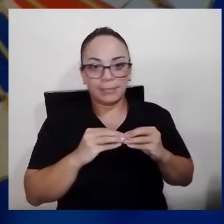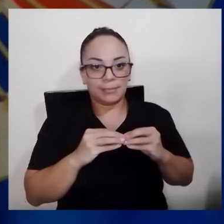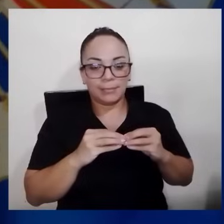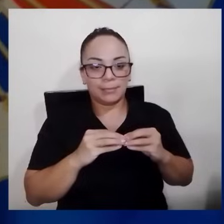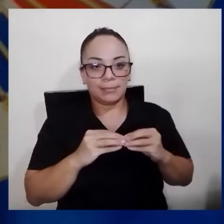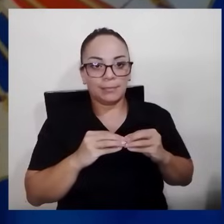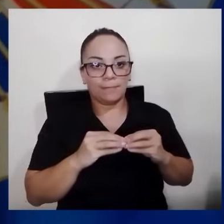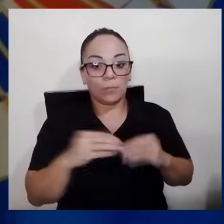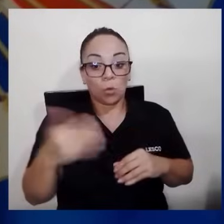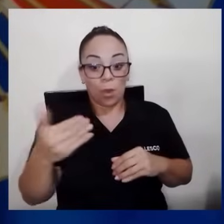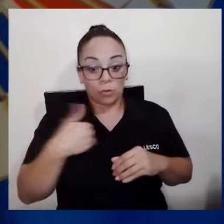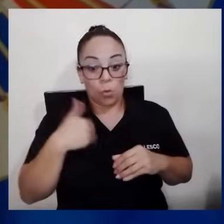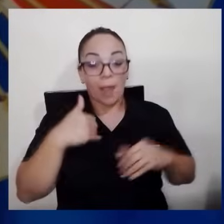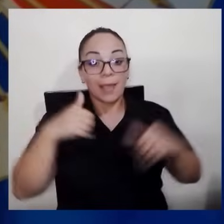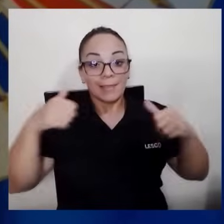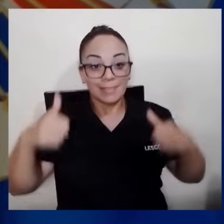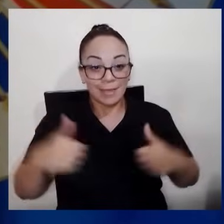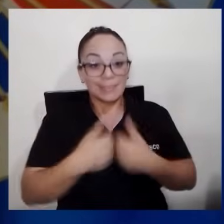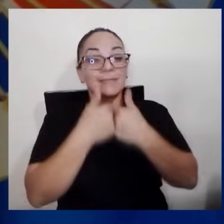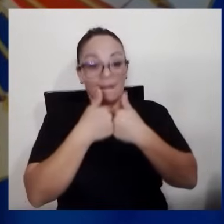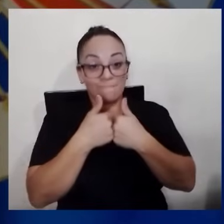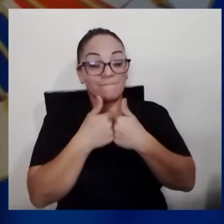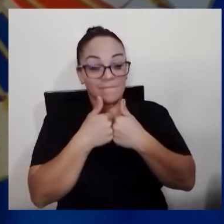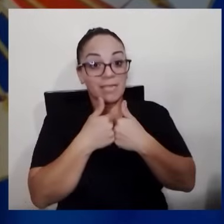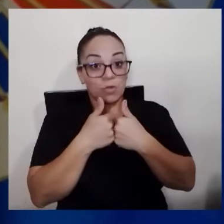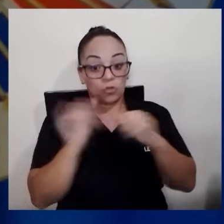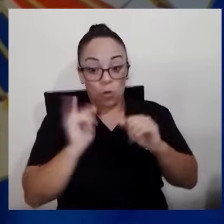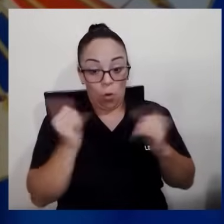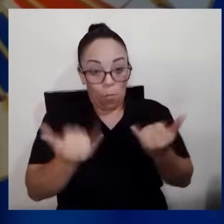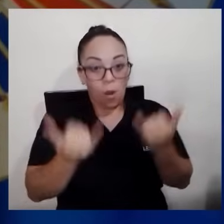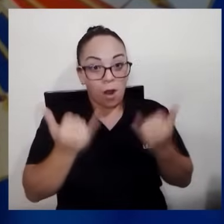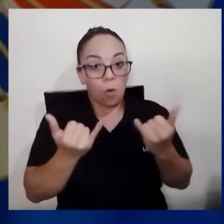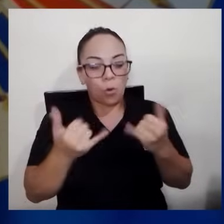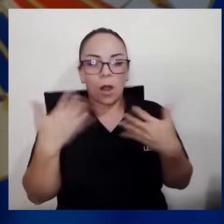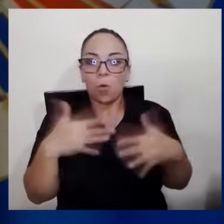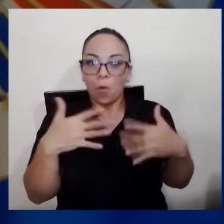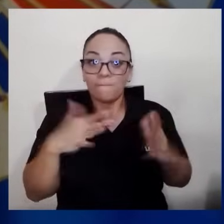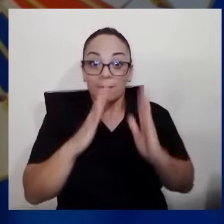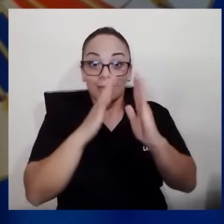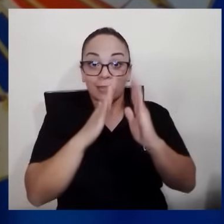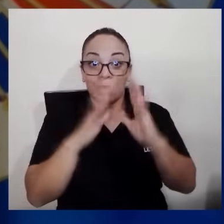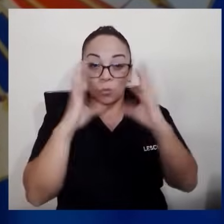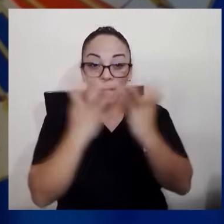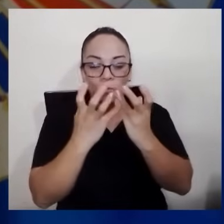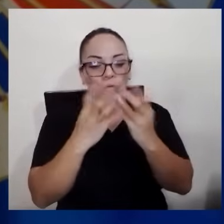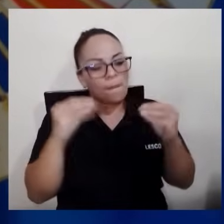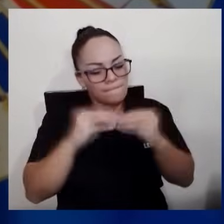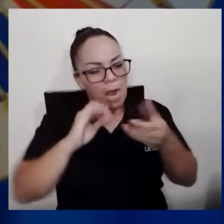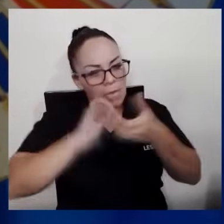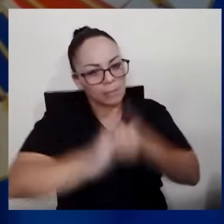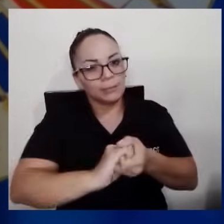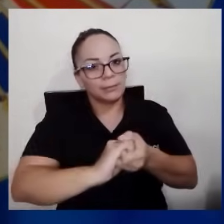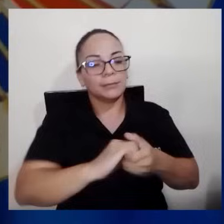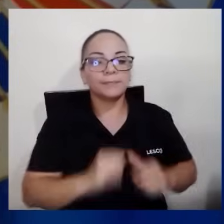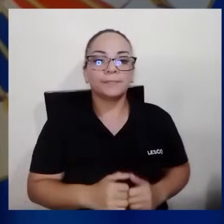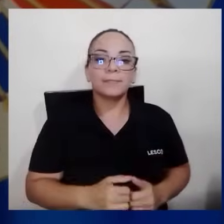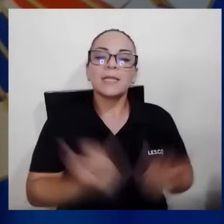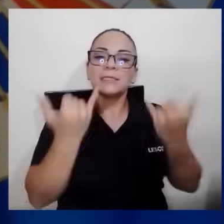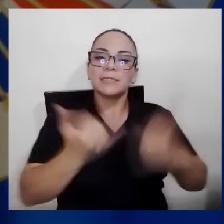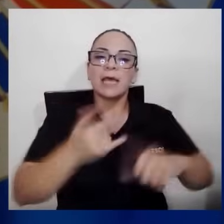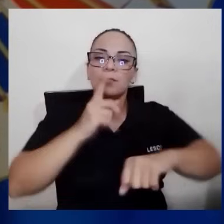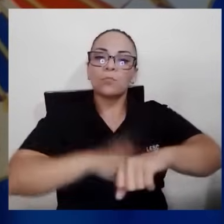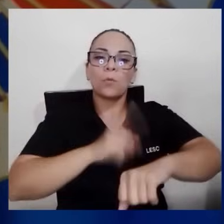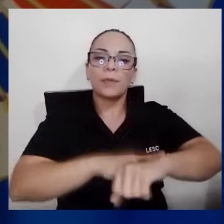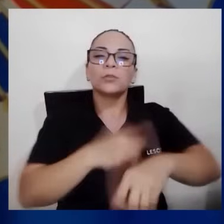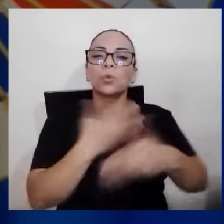desafíos de la magnitud que estamos enfrentando en nuestro hemisferio es hora de que nuestras